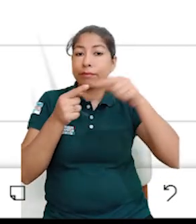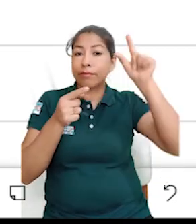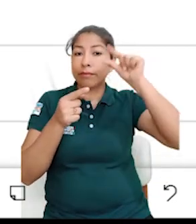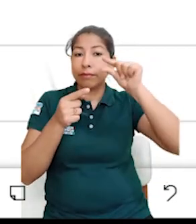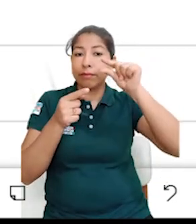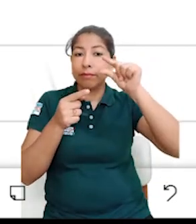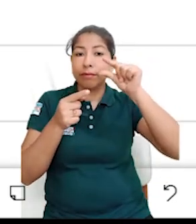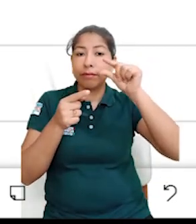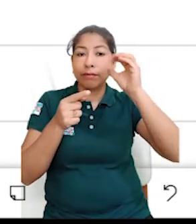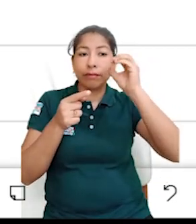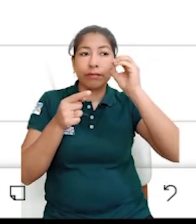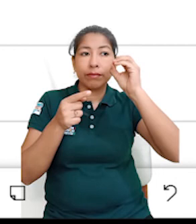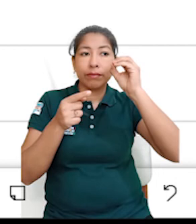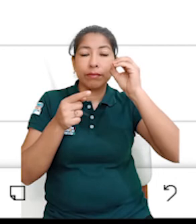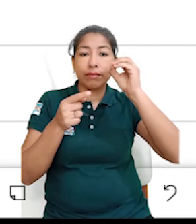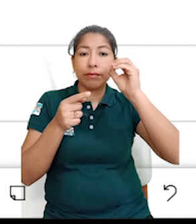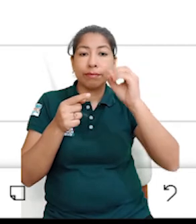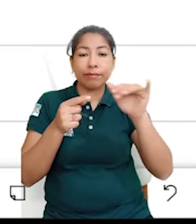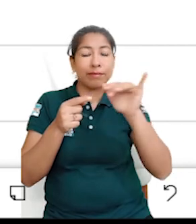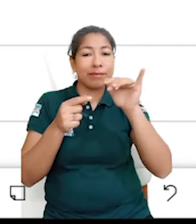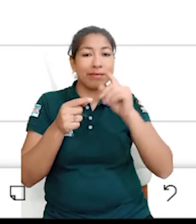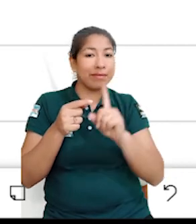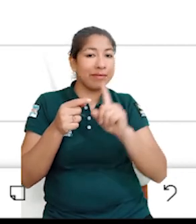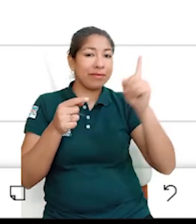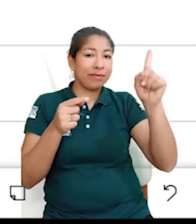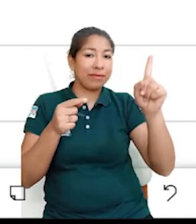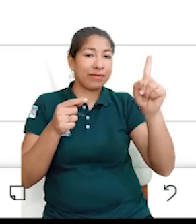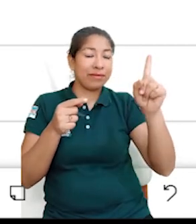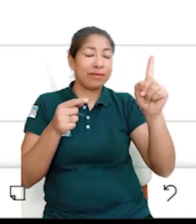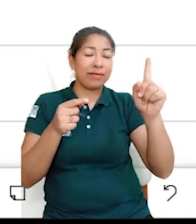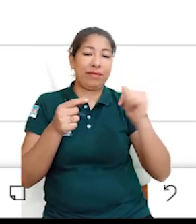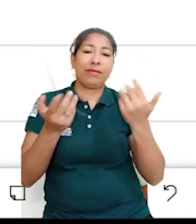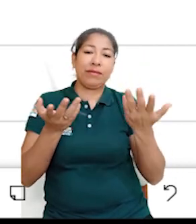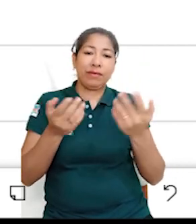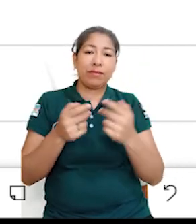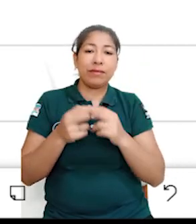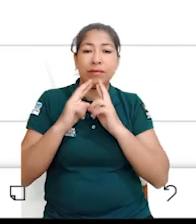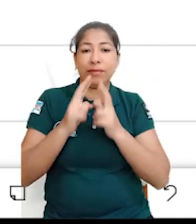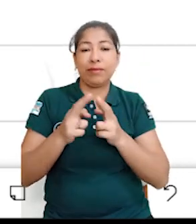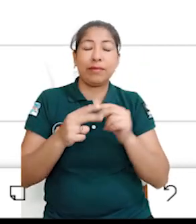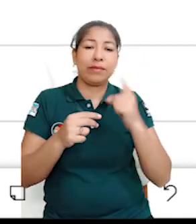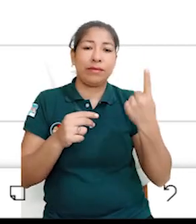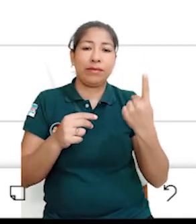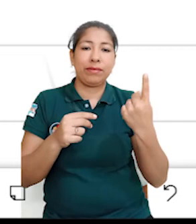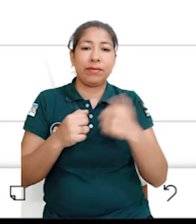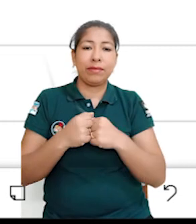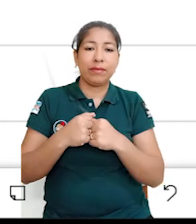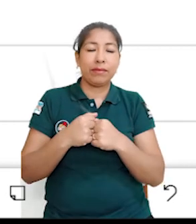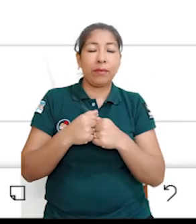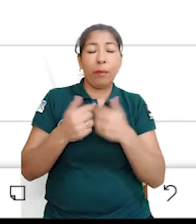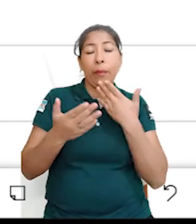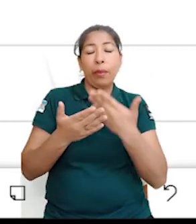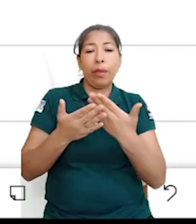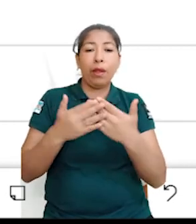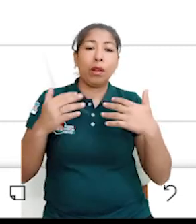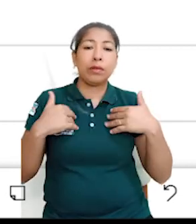1. Además de eso tenemos acá un número elevado a 0. Todo número elevado a 0 da como resultado 1. Bien,